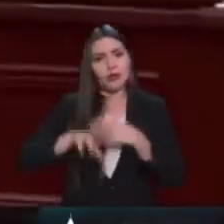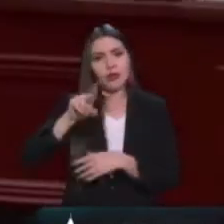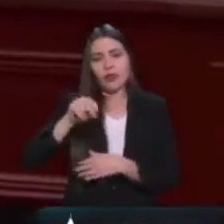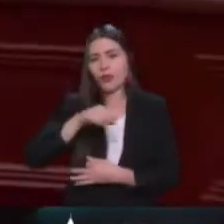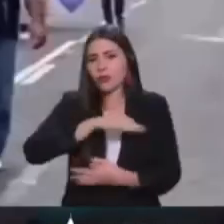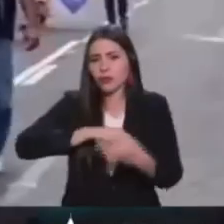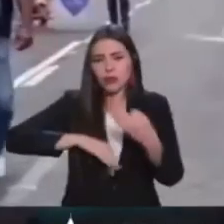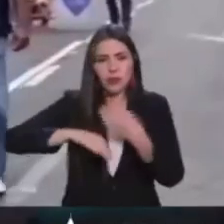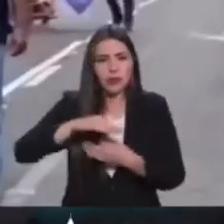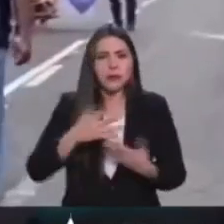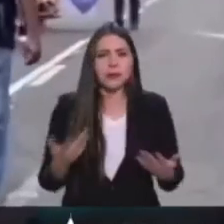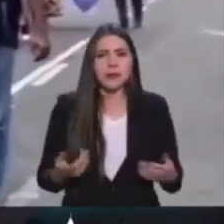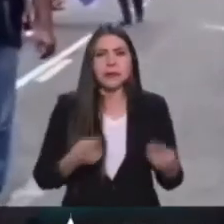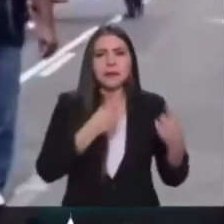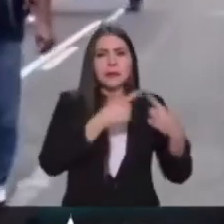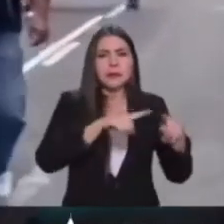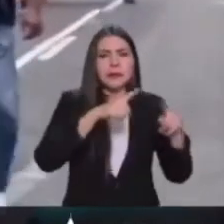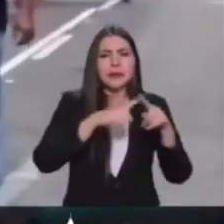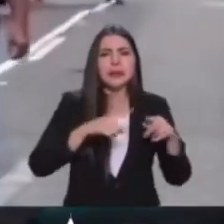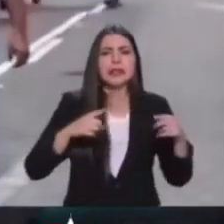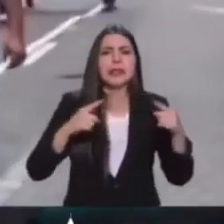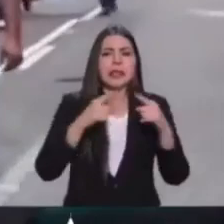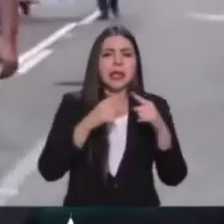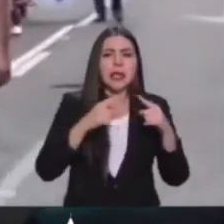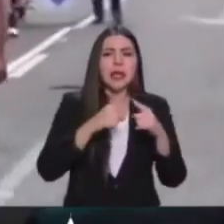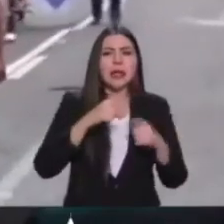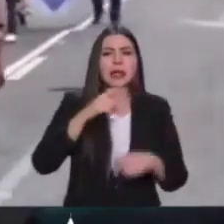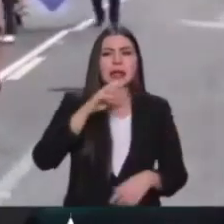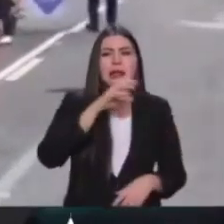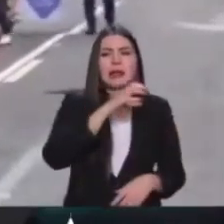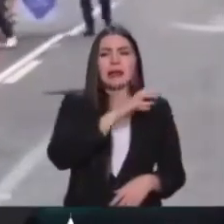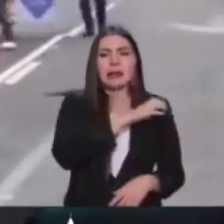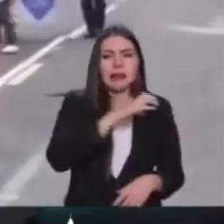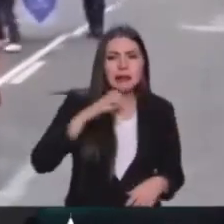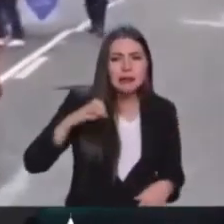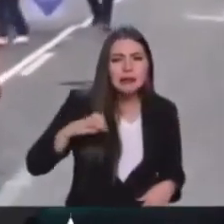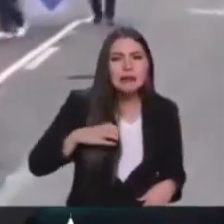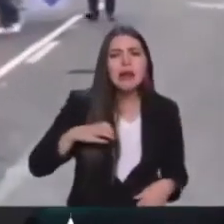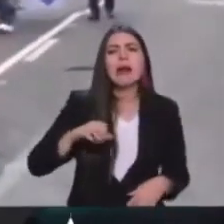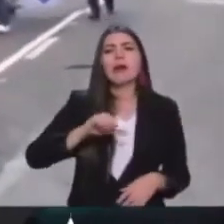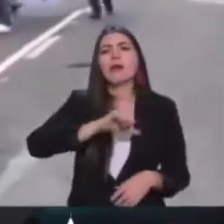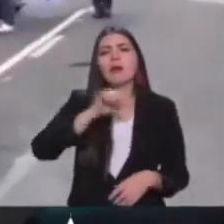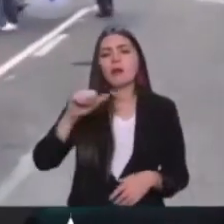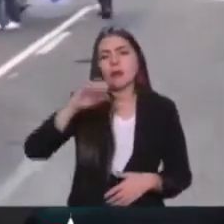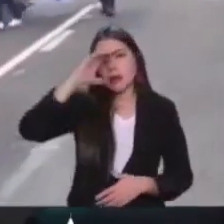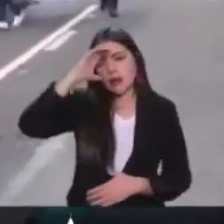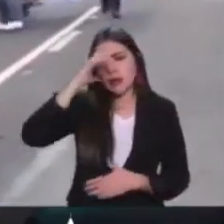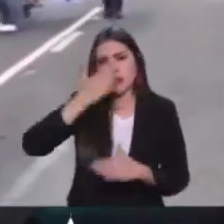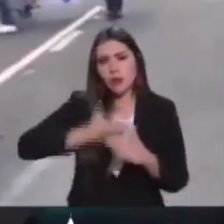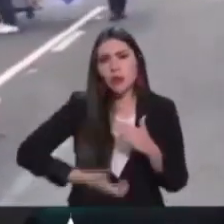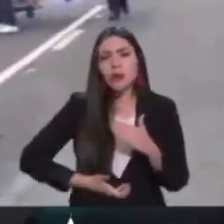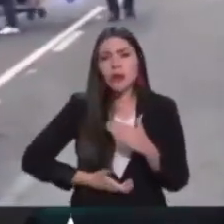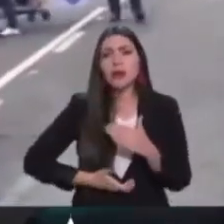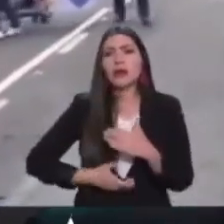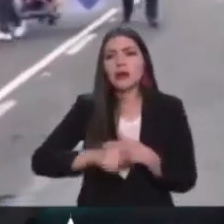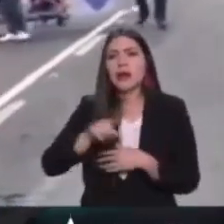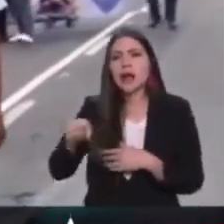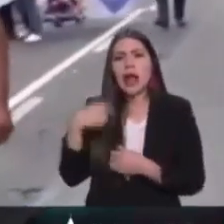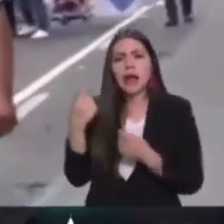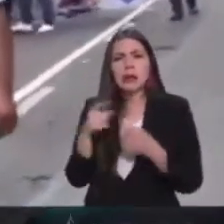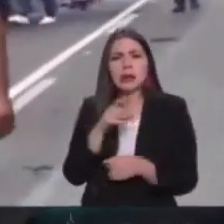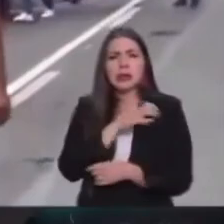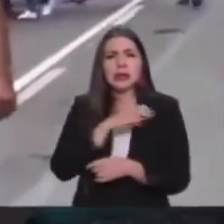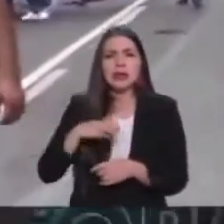iglesias cristianas, básicamente, pero no son tan claras en este punto, dejan que la Iglesia Católica lleve esta